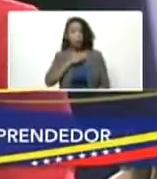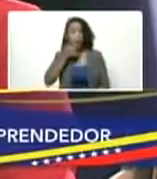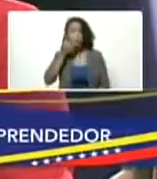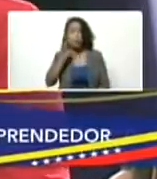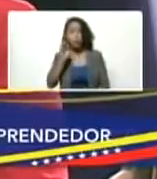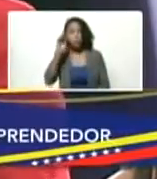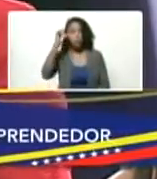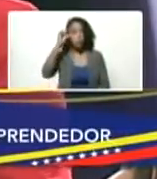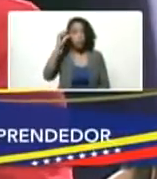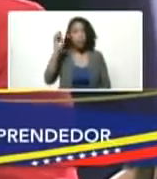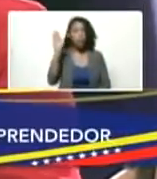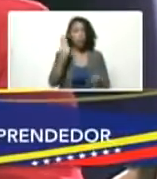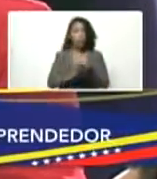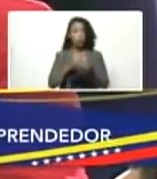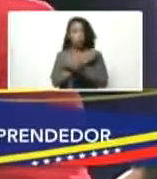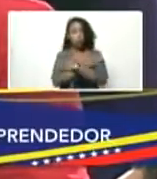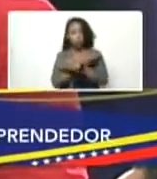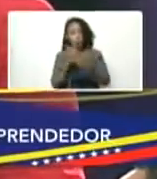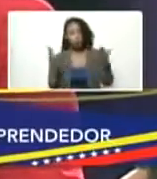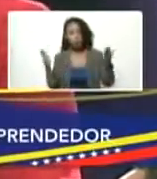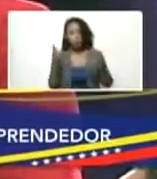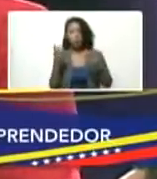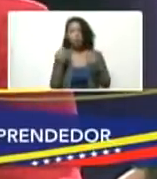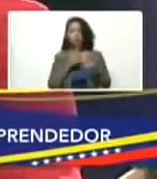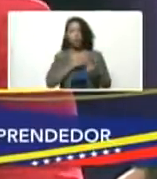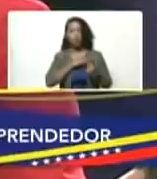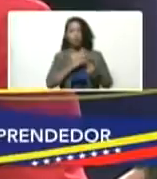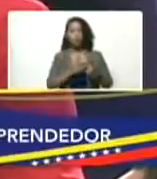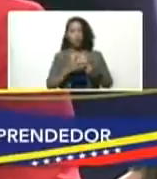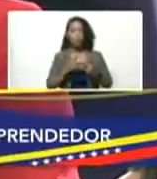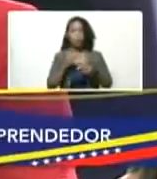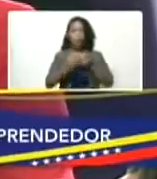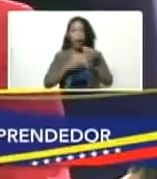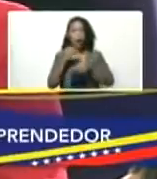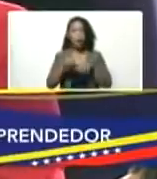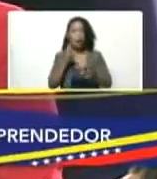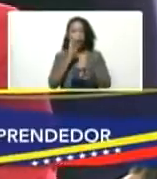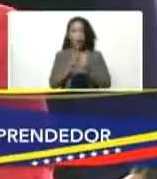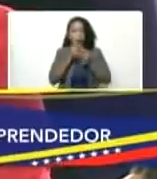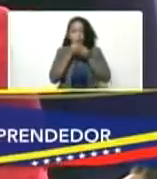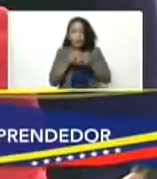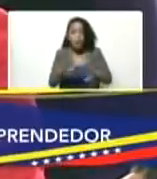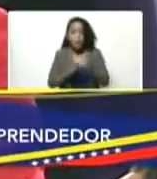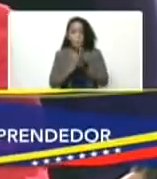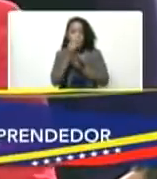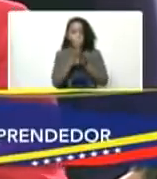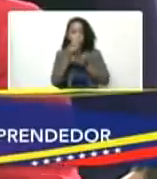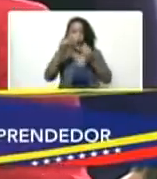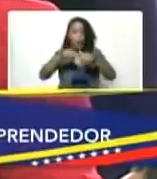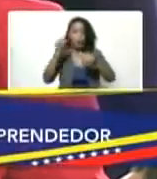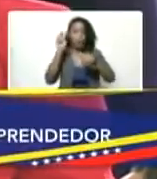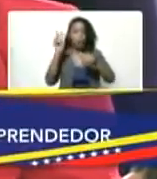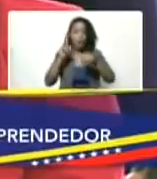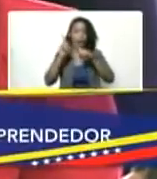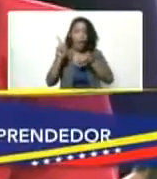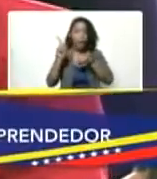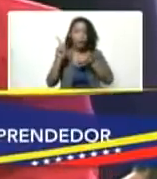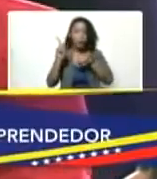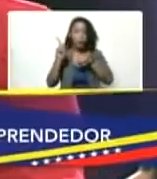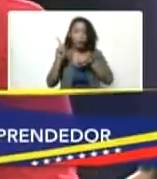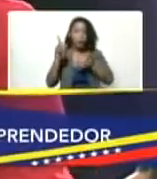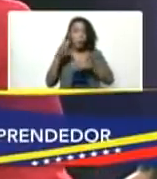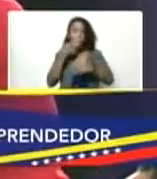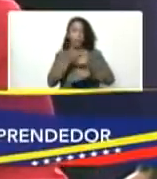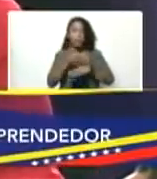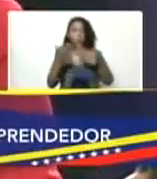próximos días, y nos ponemos a la orden y con mucha voluntad para la creación de la red de emprendedores y emprendedoras en Venezuela. Esto es lo que nos va